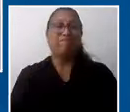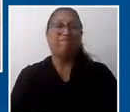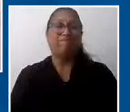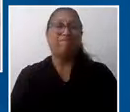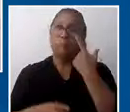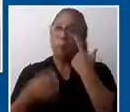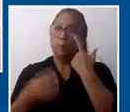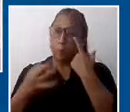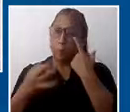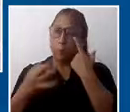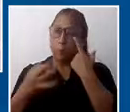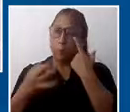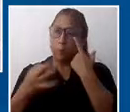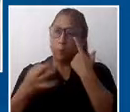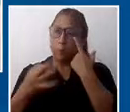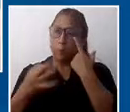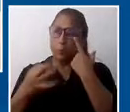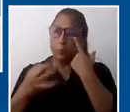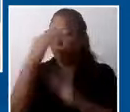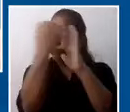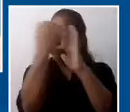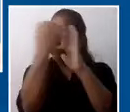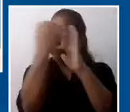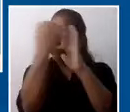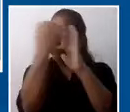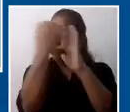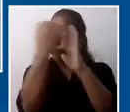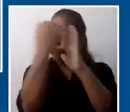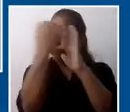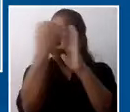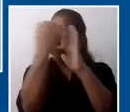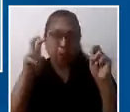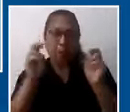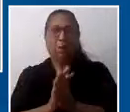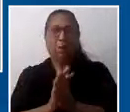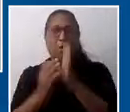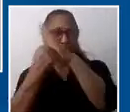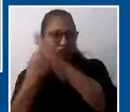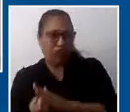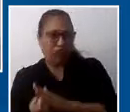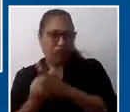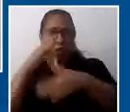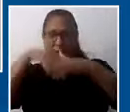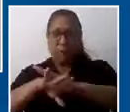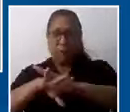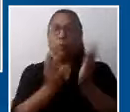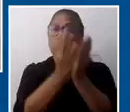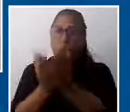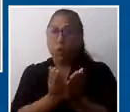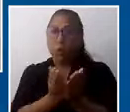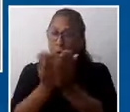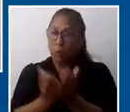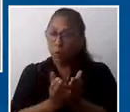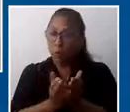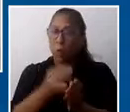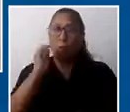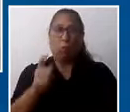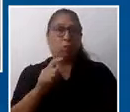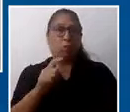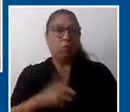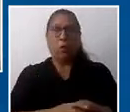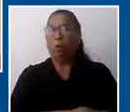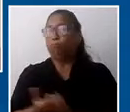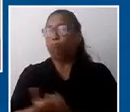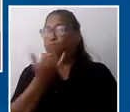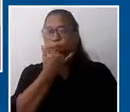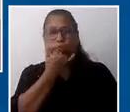Generalmente el ordenamiento jurídico peruano establece el tema de la discriminación al interno de las entidades educativas como una falta muy grave,